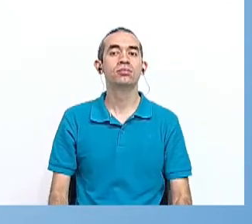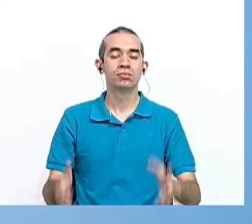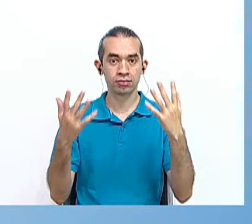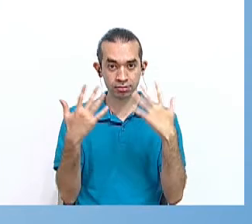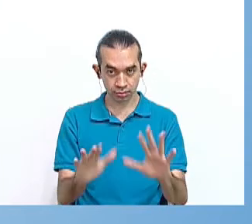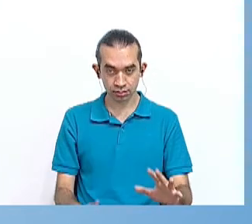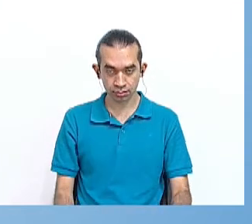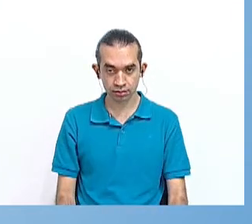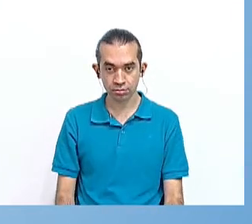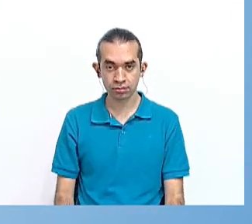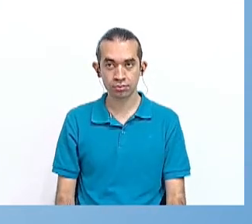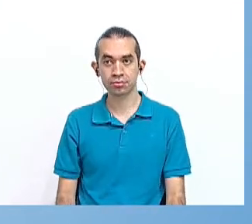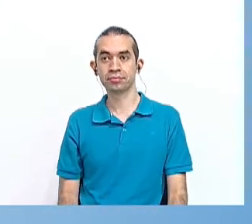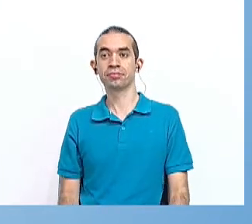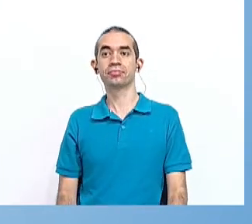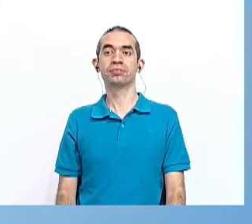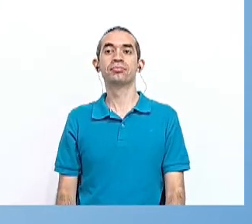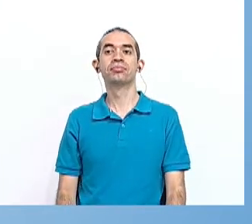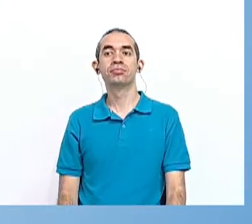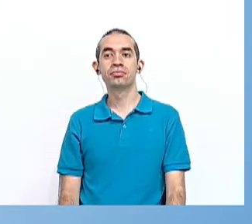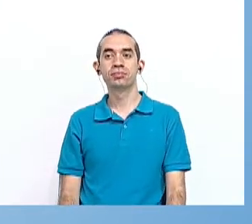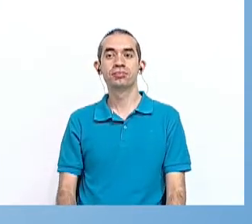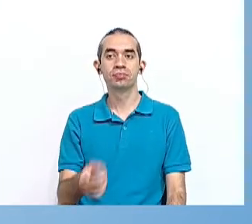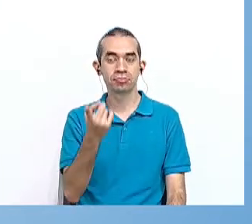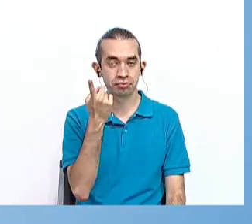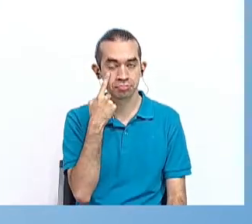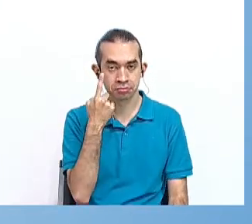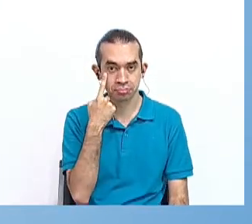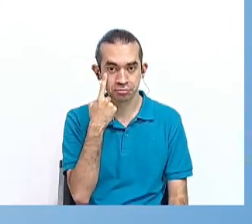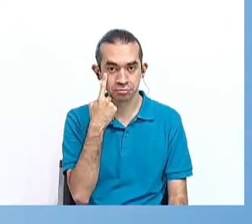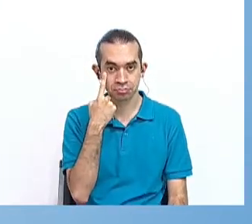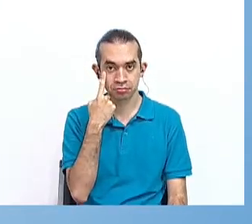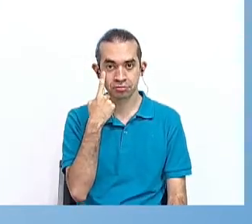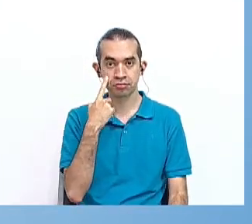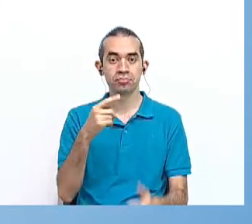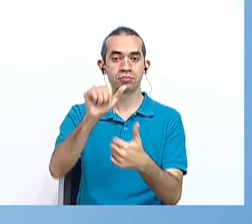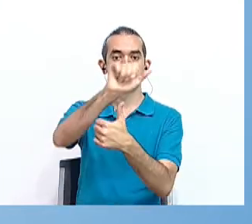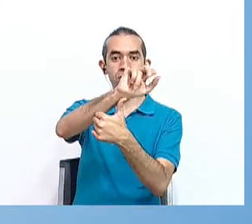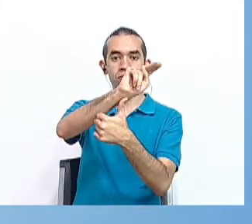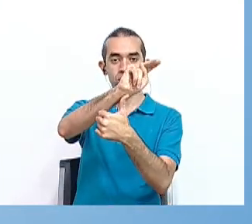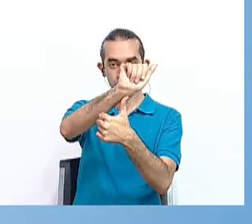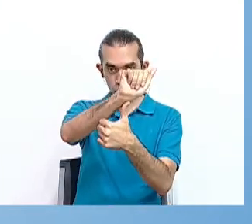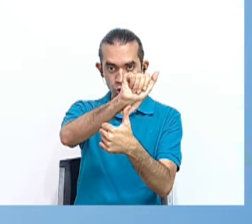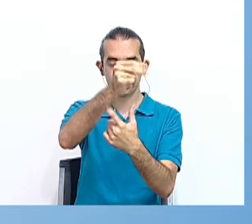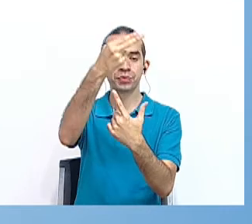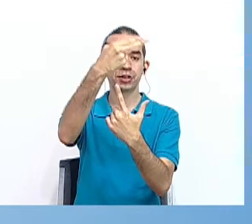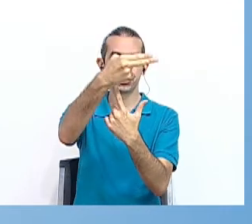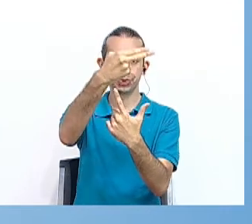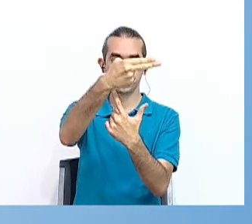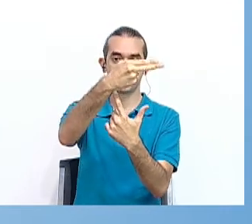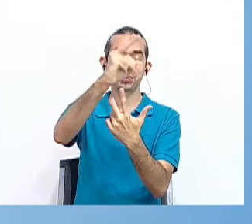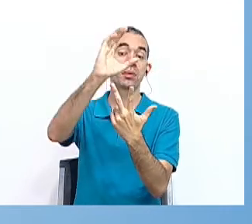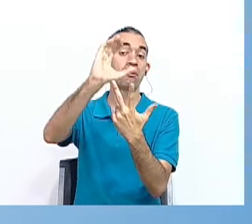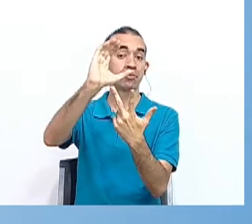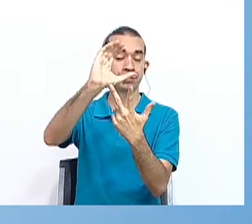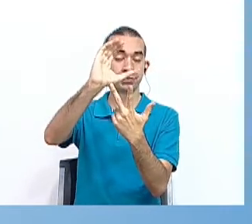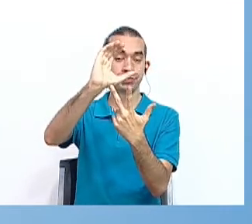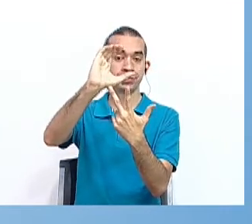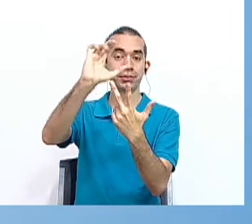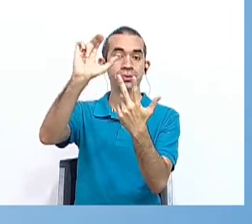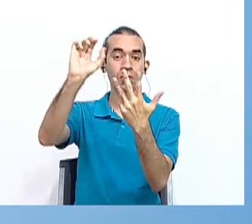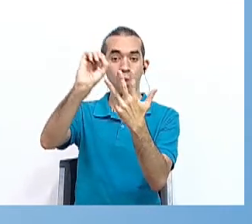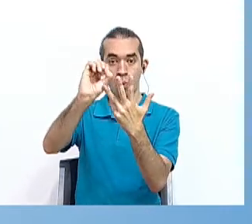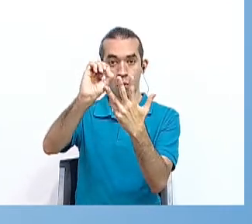Ahora veamos la siguiente representación y dice que está el sodio el hidrógeno, el carbono y